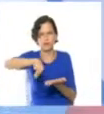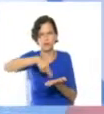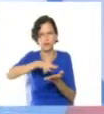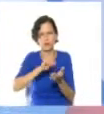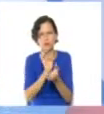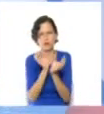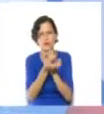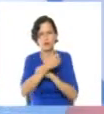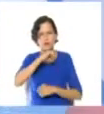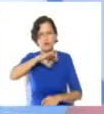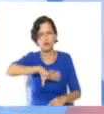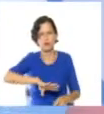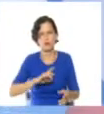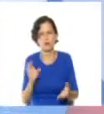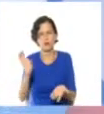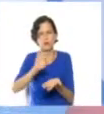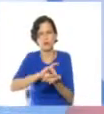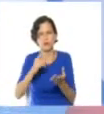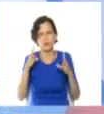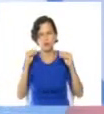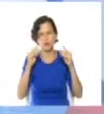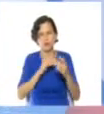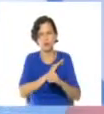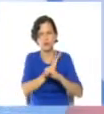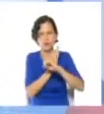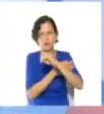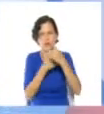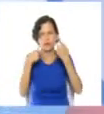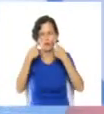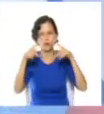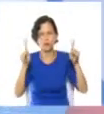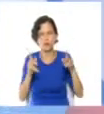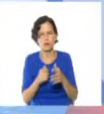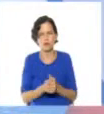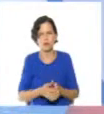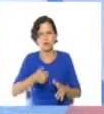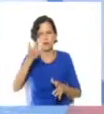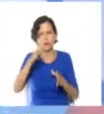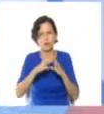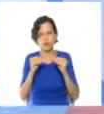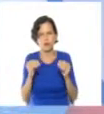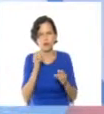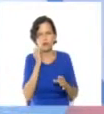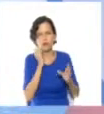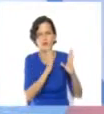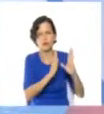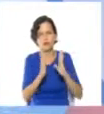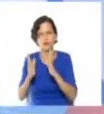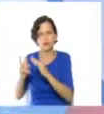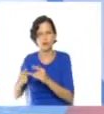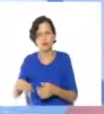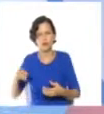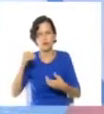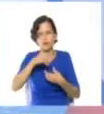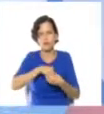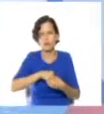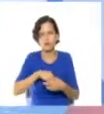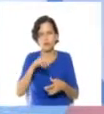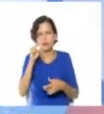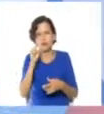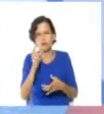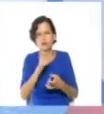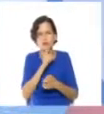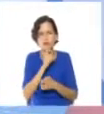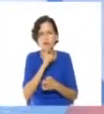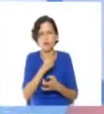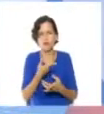historia y ciudadanía nos hablaron acerca de lo que son los poderes públicos y sobre su clasificación. Se trata de un contenido quizás un poco abstracto